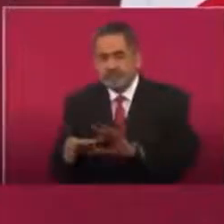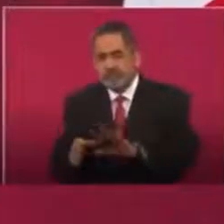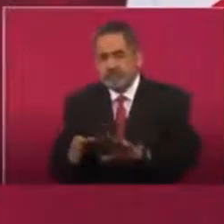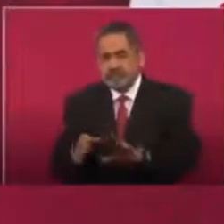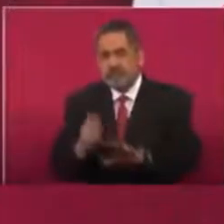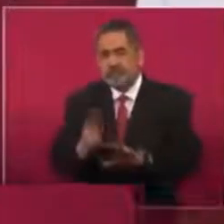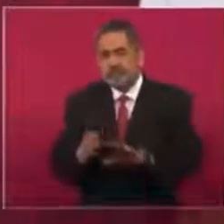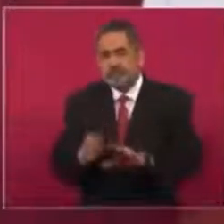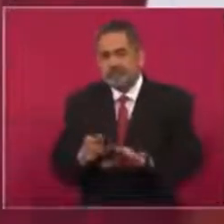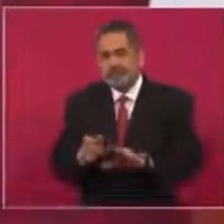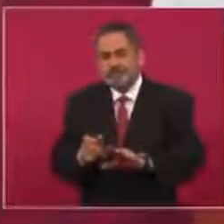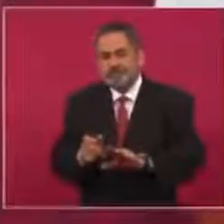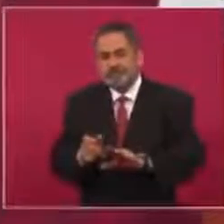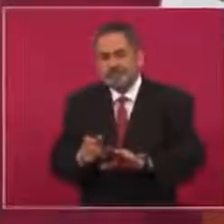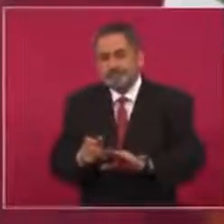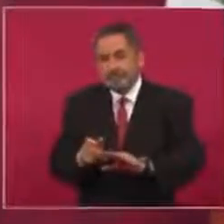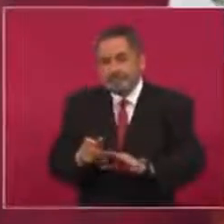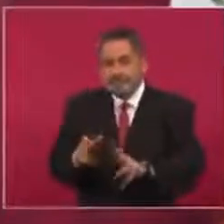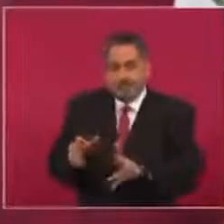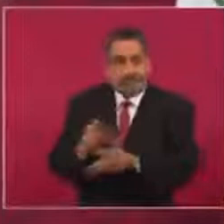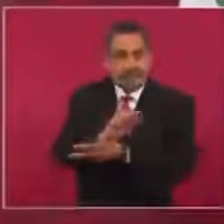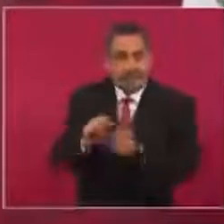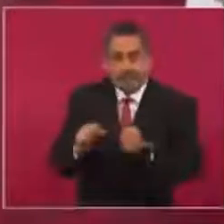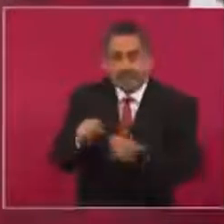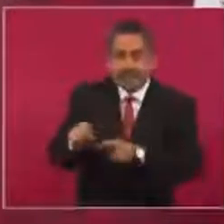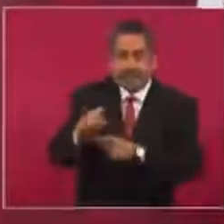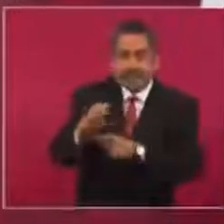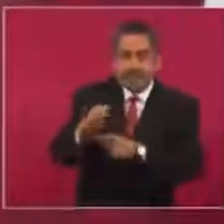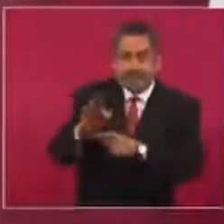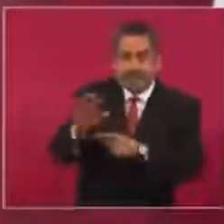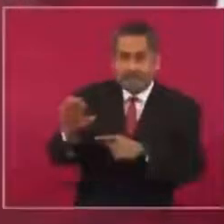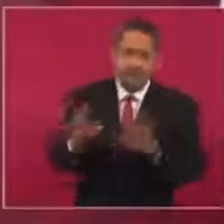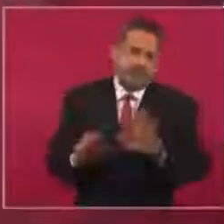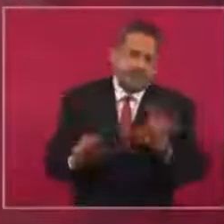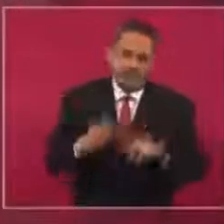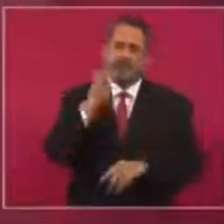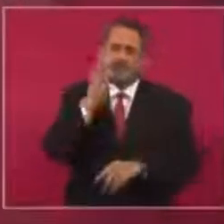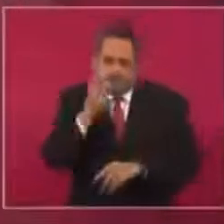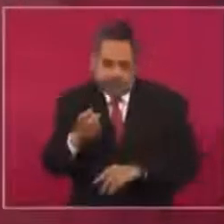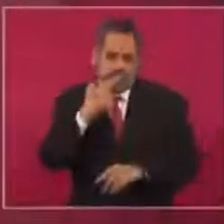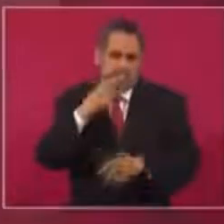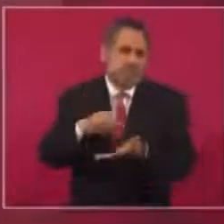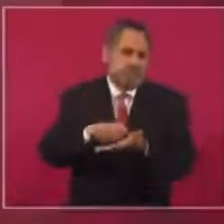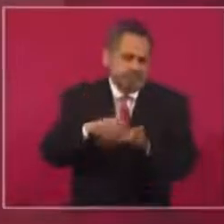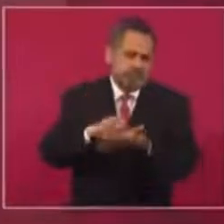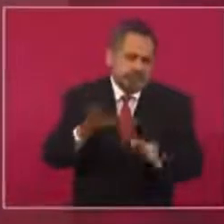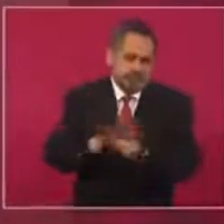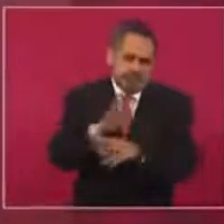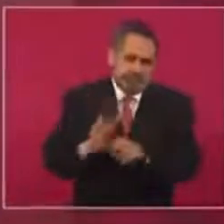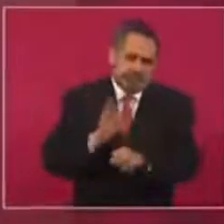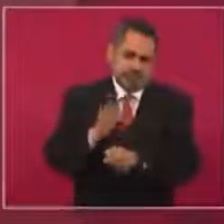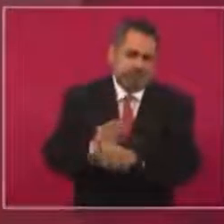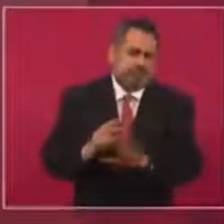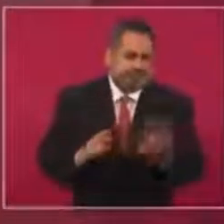destruir la Comisión Federal de Electricidad, y esto va a afectar mucho al